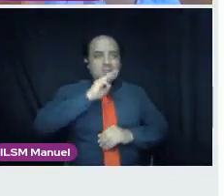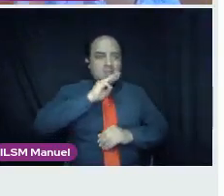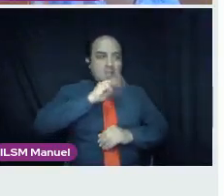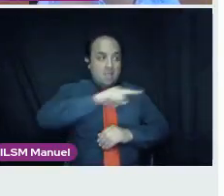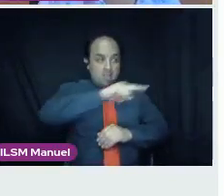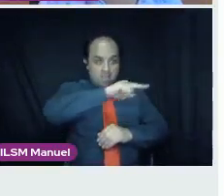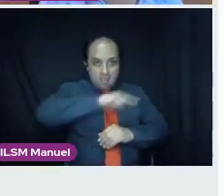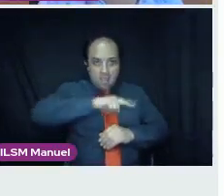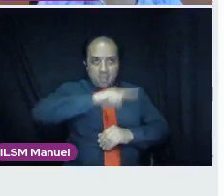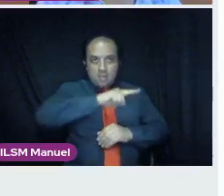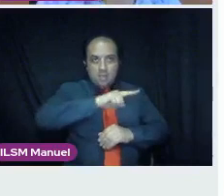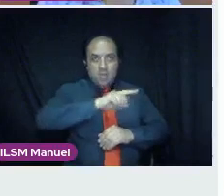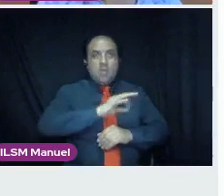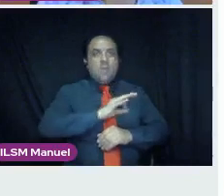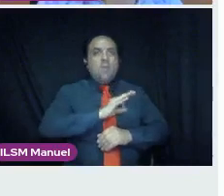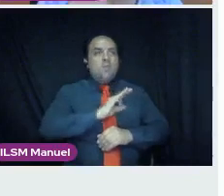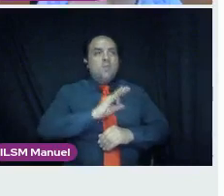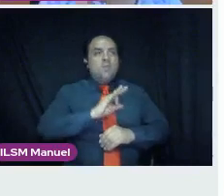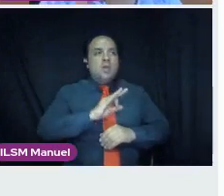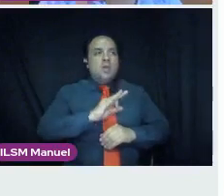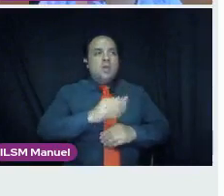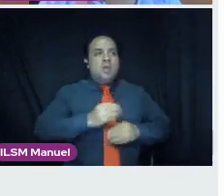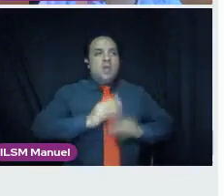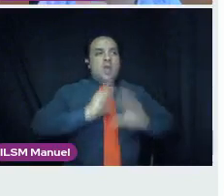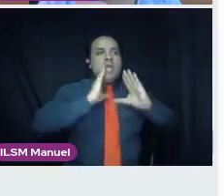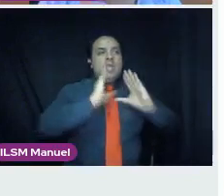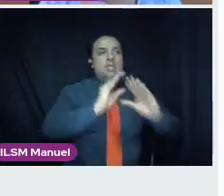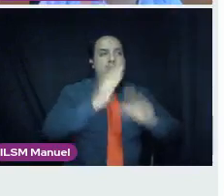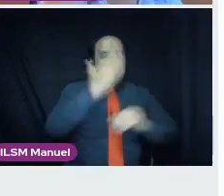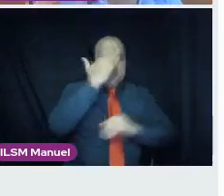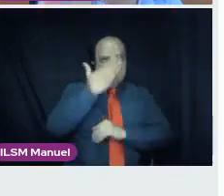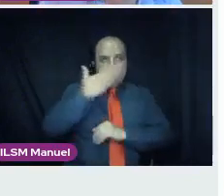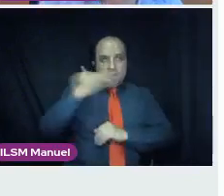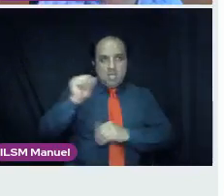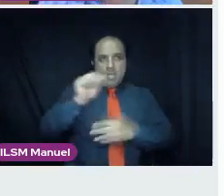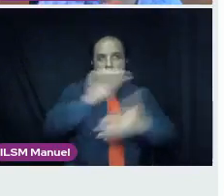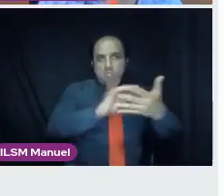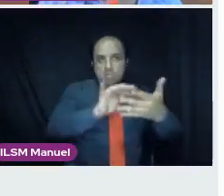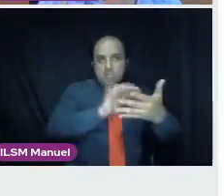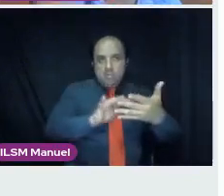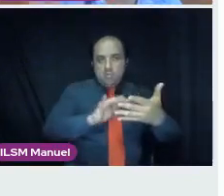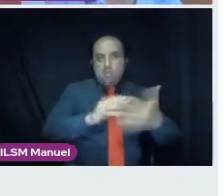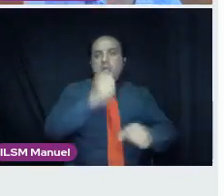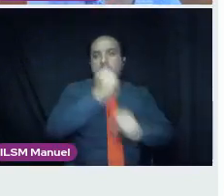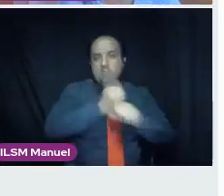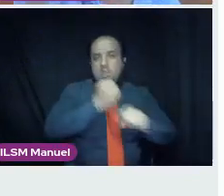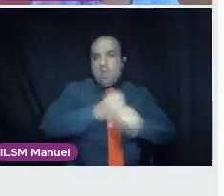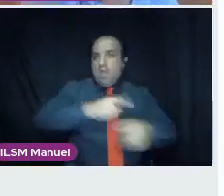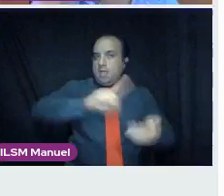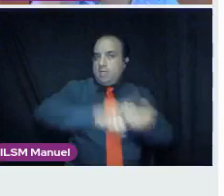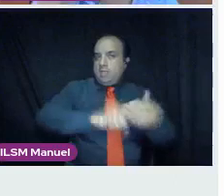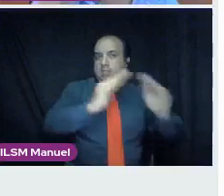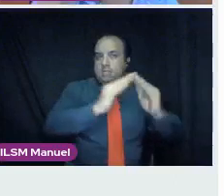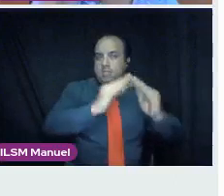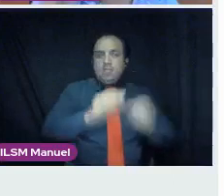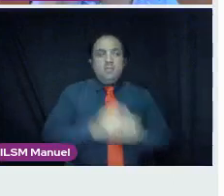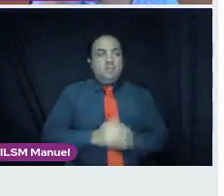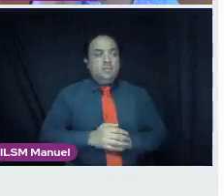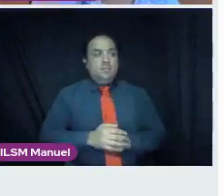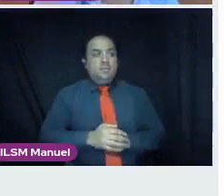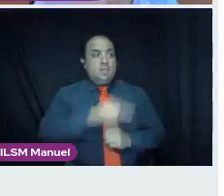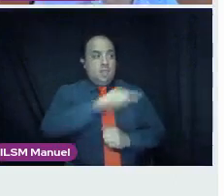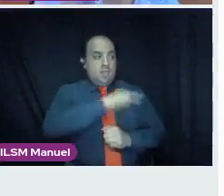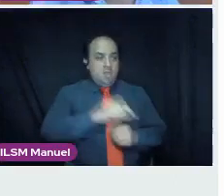puedan proporcionar habilidades para la lectoescritura, la práctica en casa, que puedan registrar los